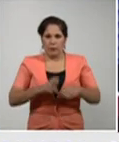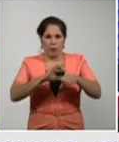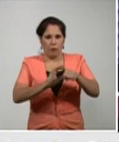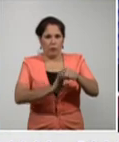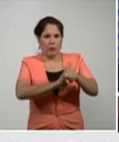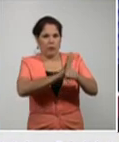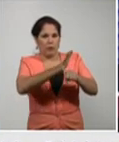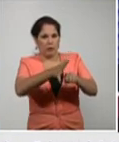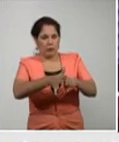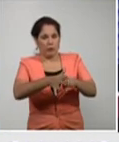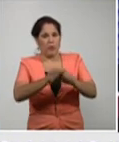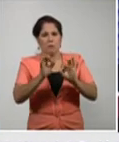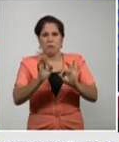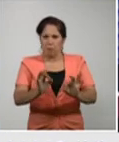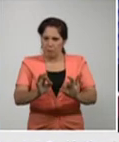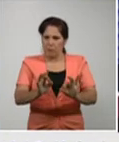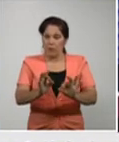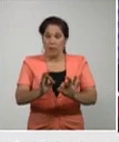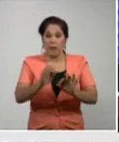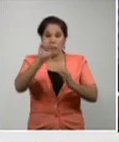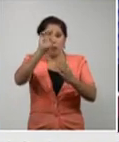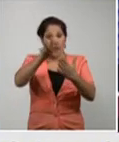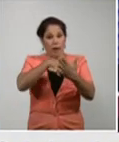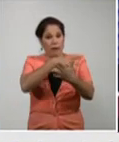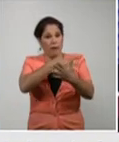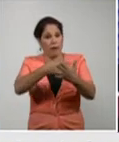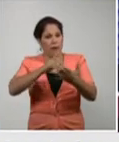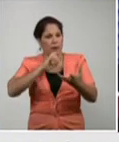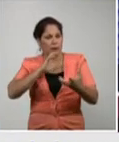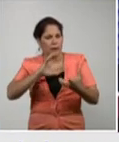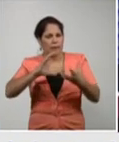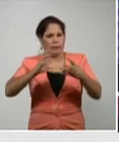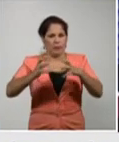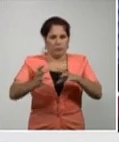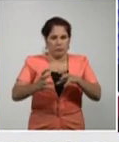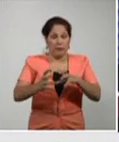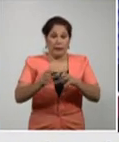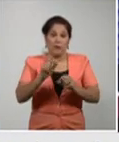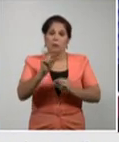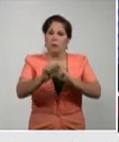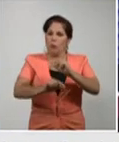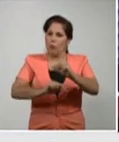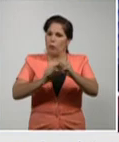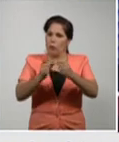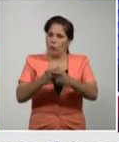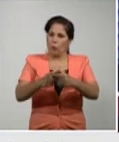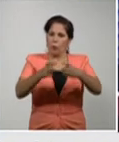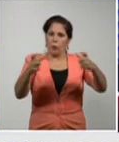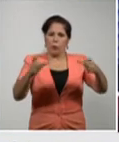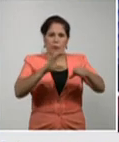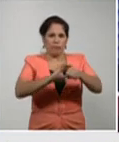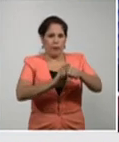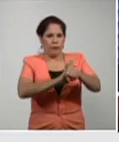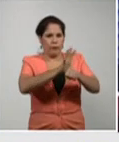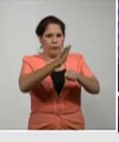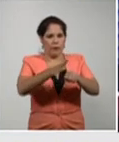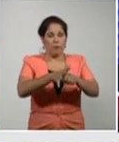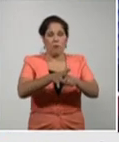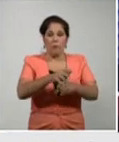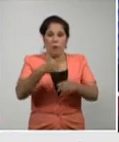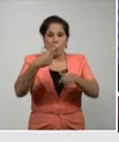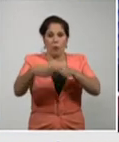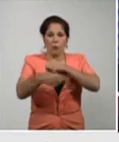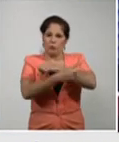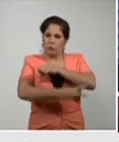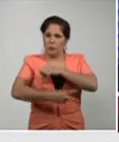COVID-19, por tanto también son estadísticas bien complejas. Un alza de casos confirmados también en otras